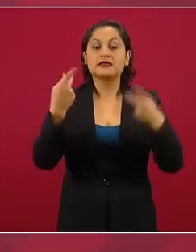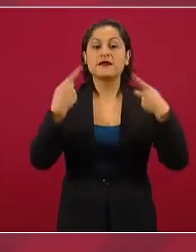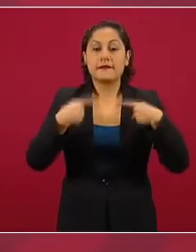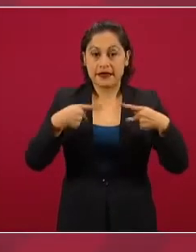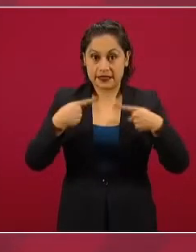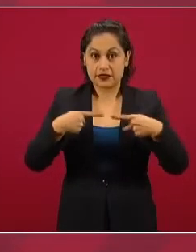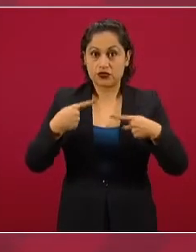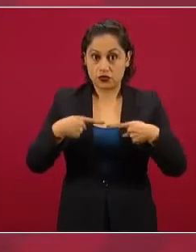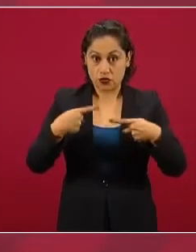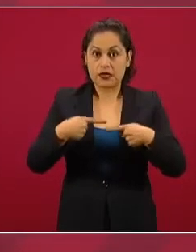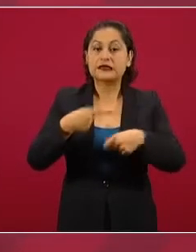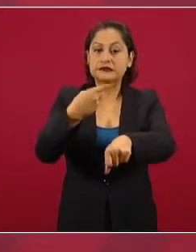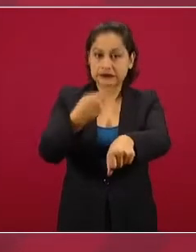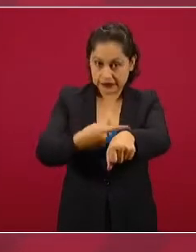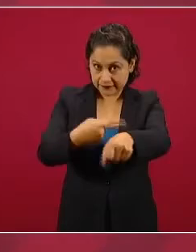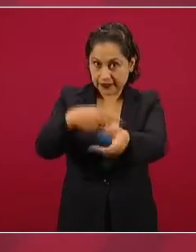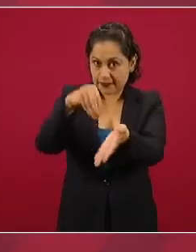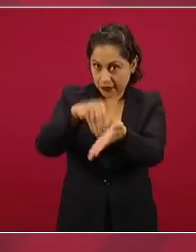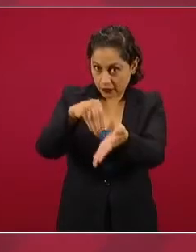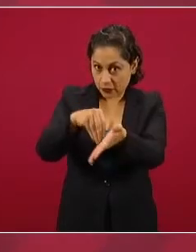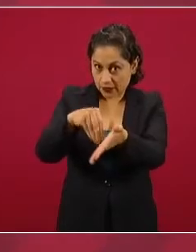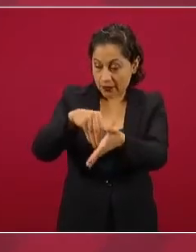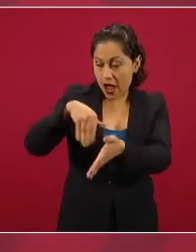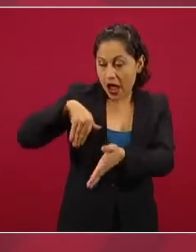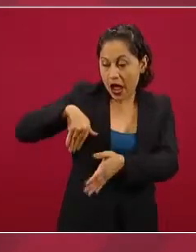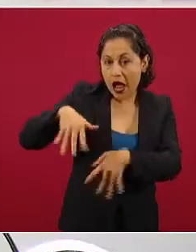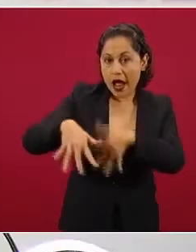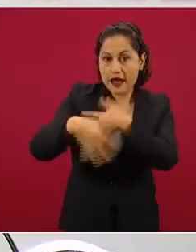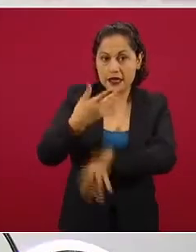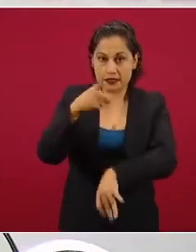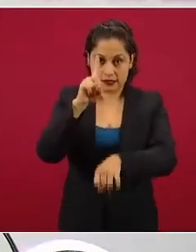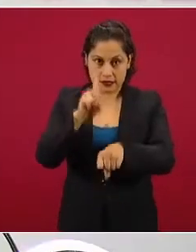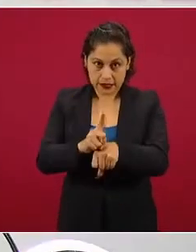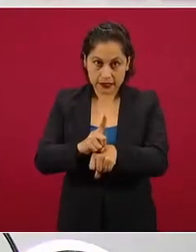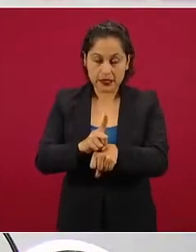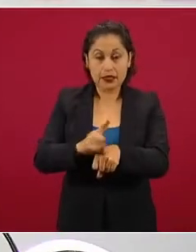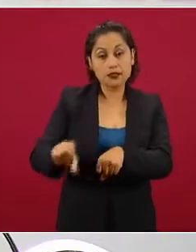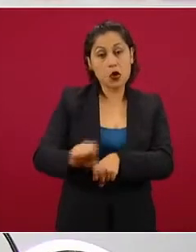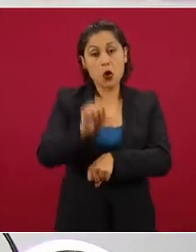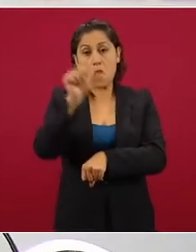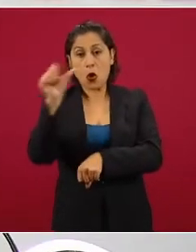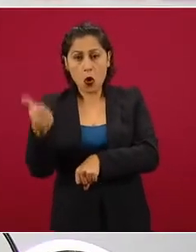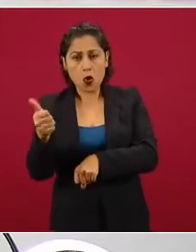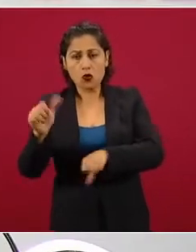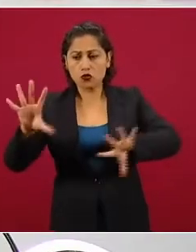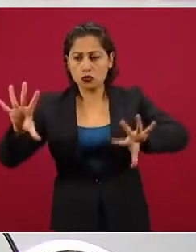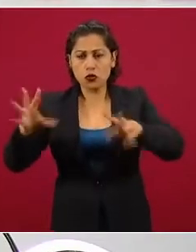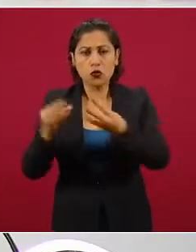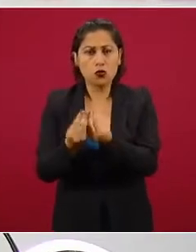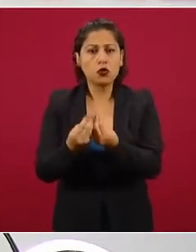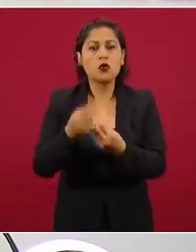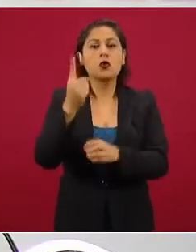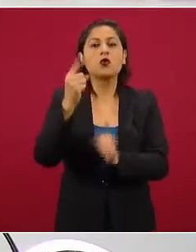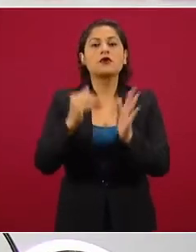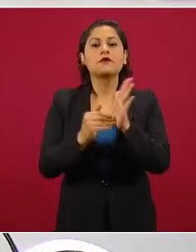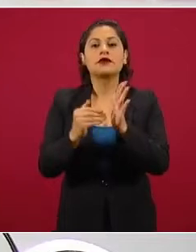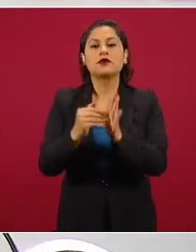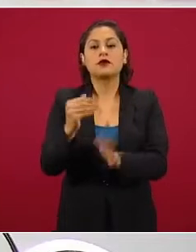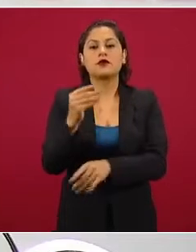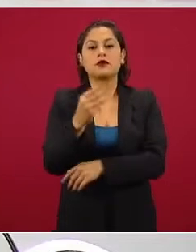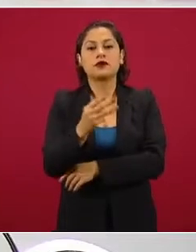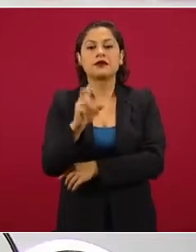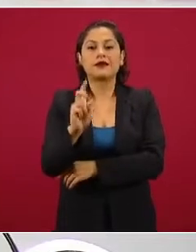los últimos 15 días. Todos los demás, que se estima en más de 1.037.000